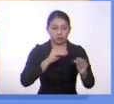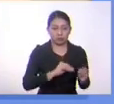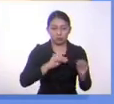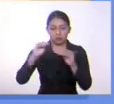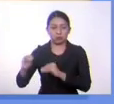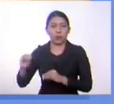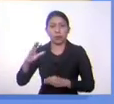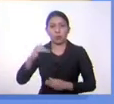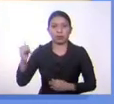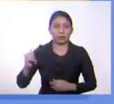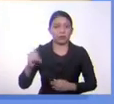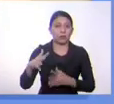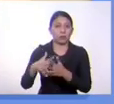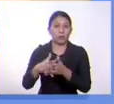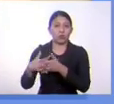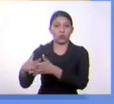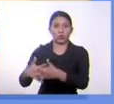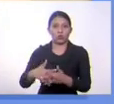Unidos hace